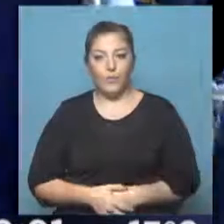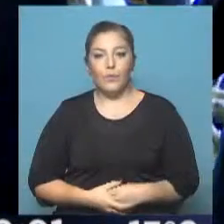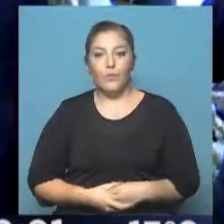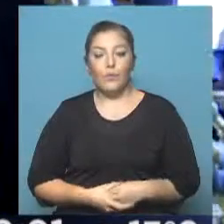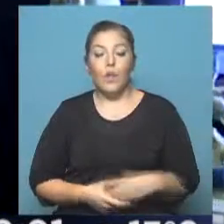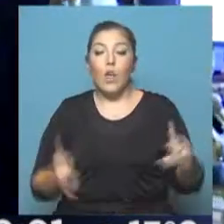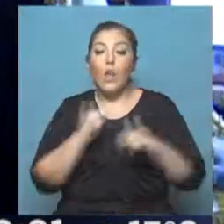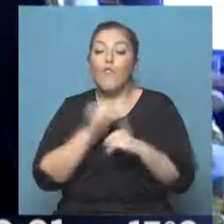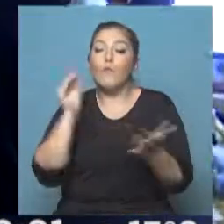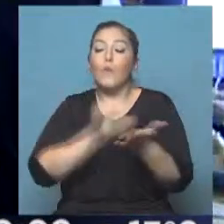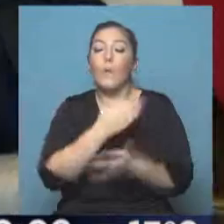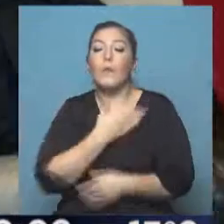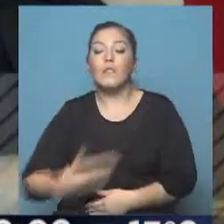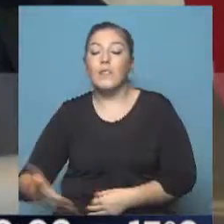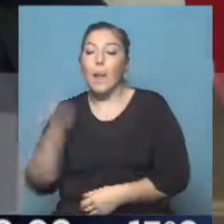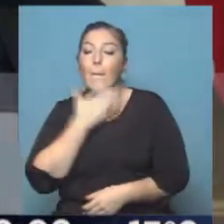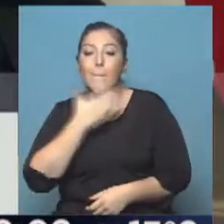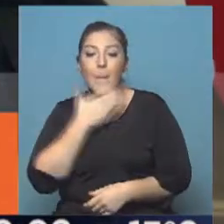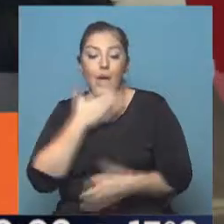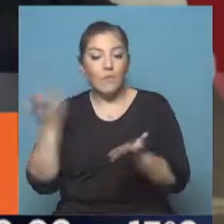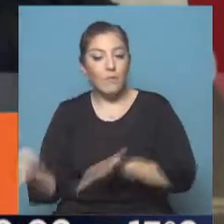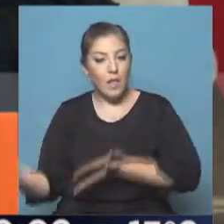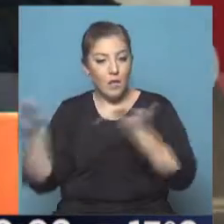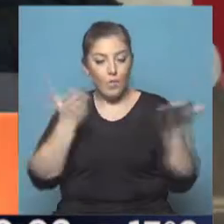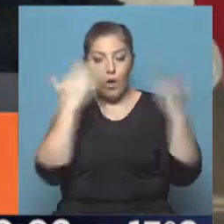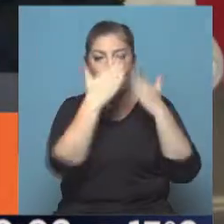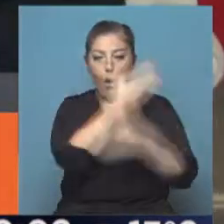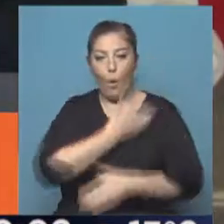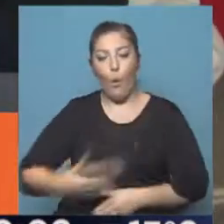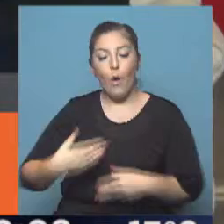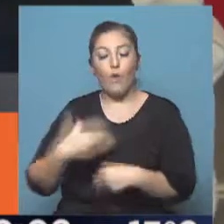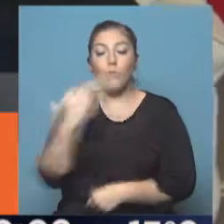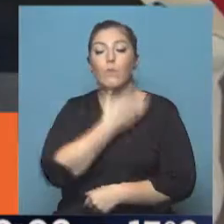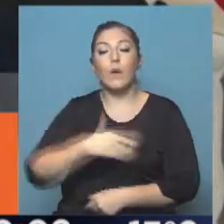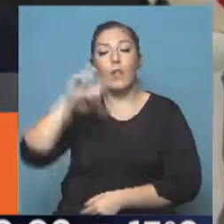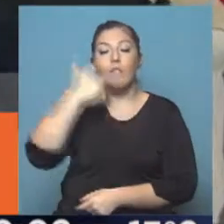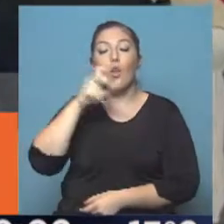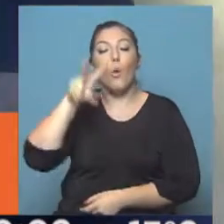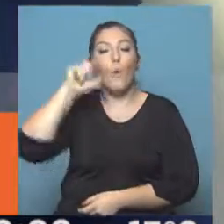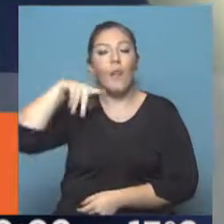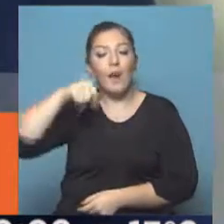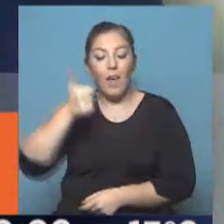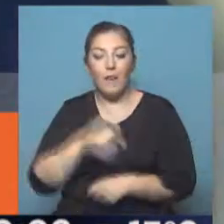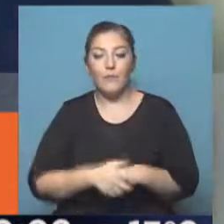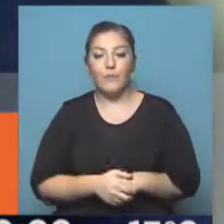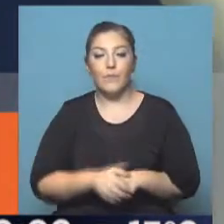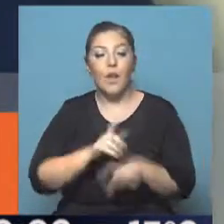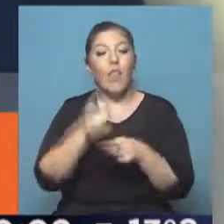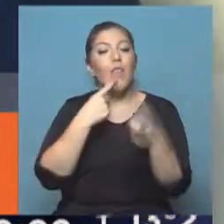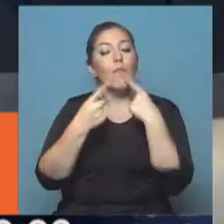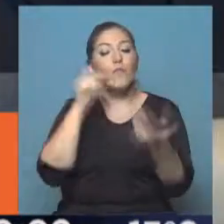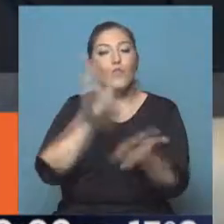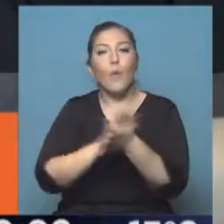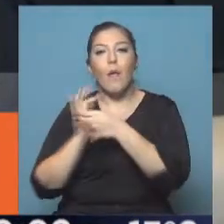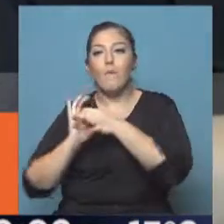más información el presidente mauricio macri recibió en la casa rosada su par de eslovenia borut pahor con quien diálogo sobre el